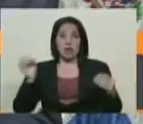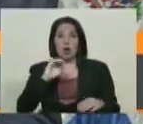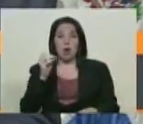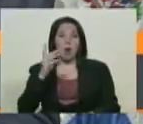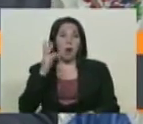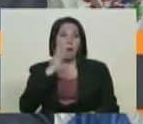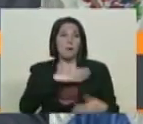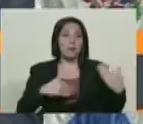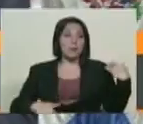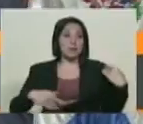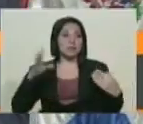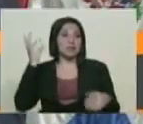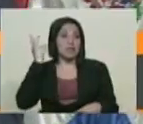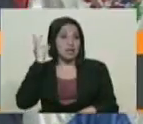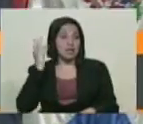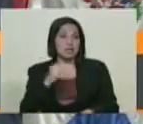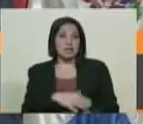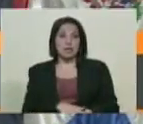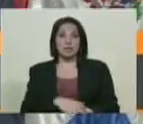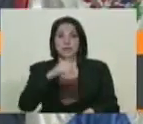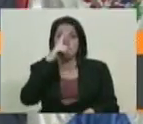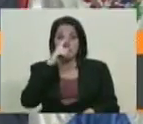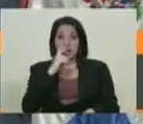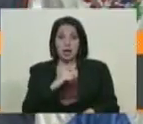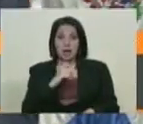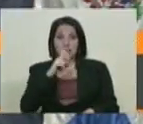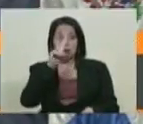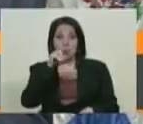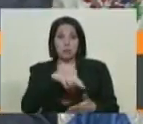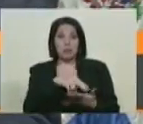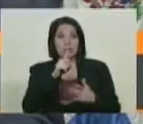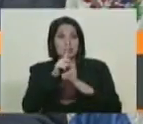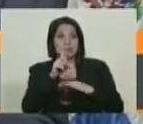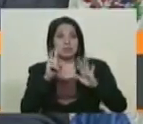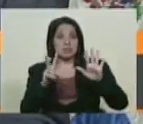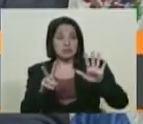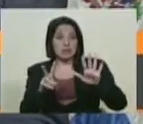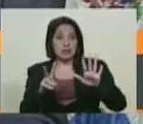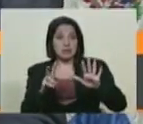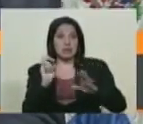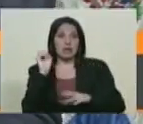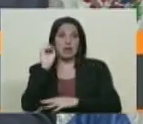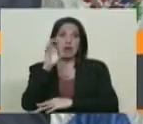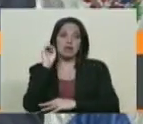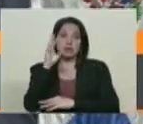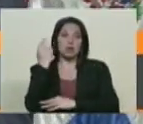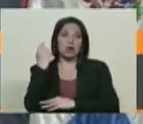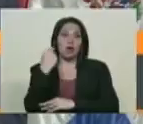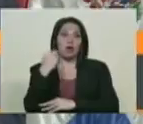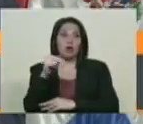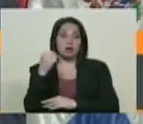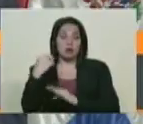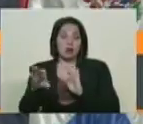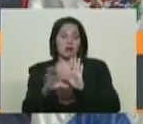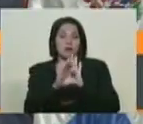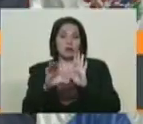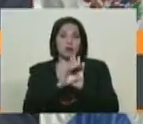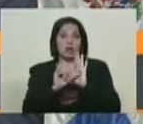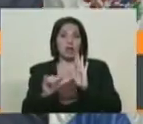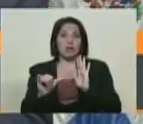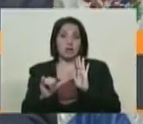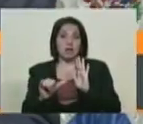presidente. O este año 2017 tuvimos elección constituyente el día 30 de julio del